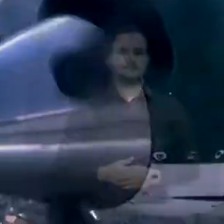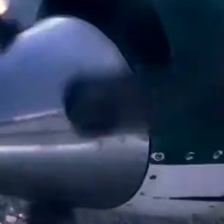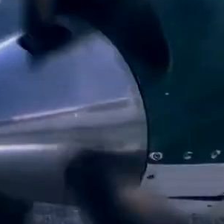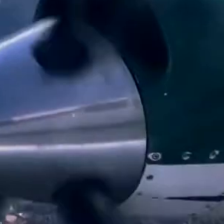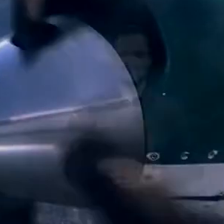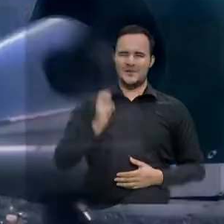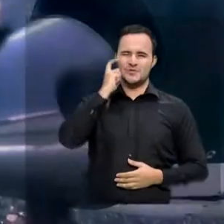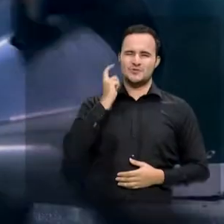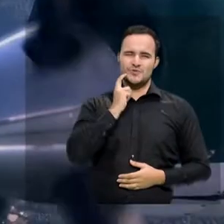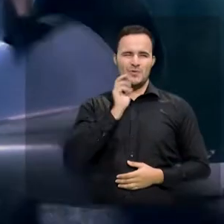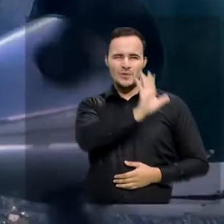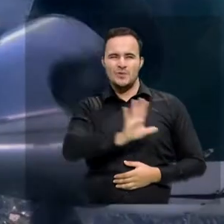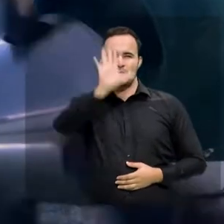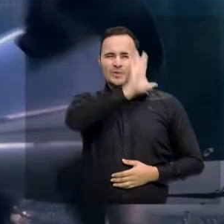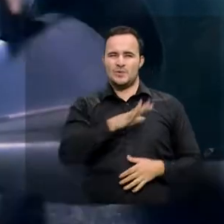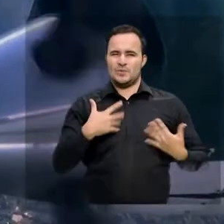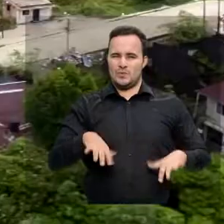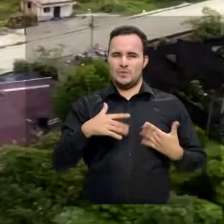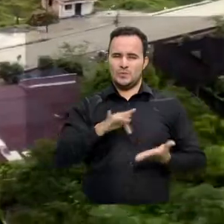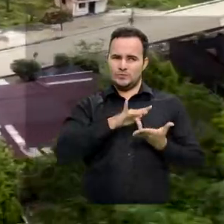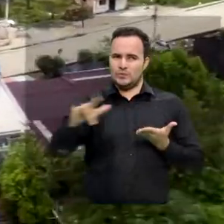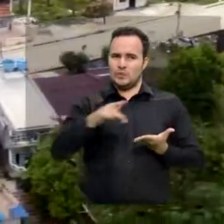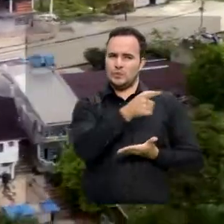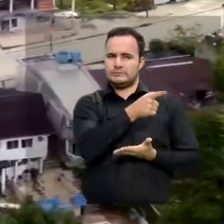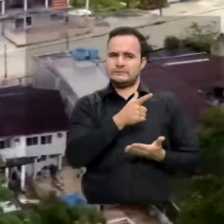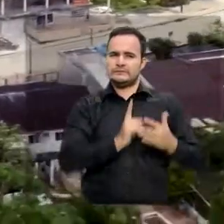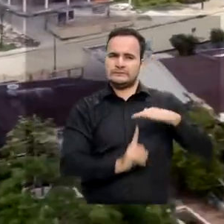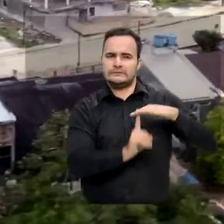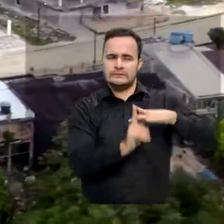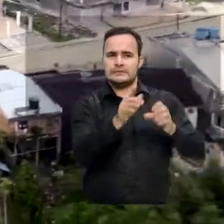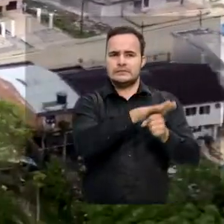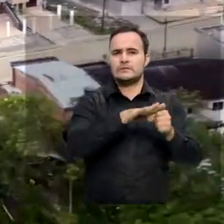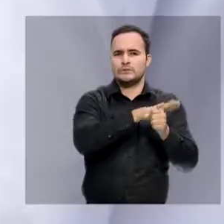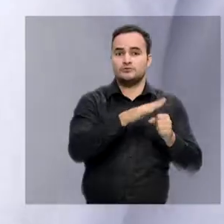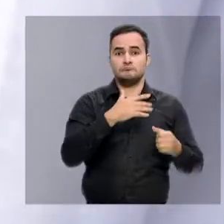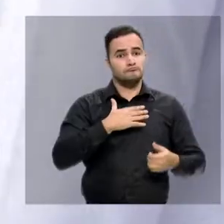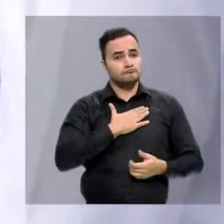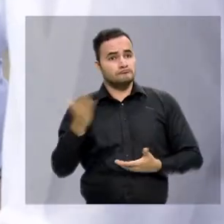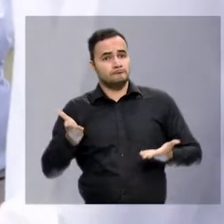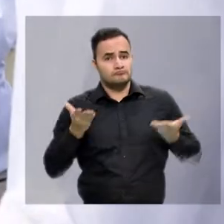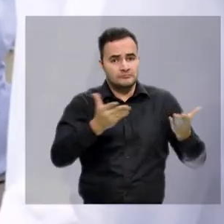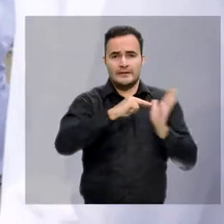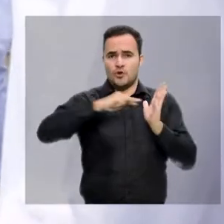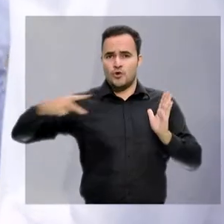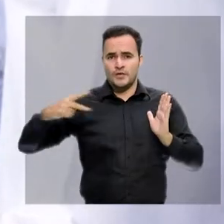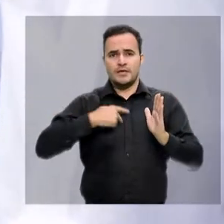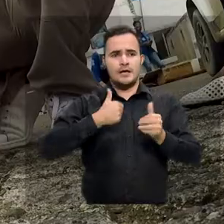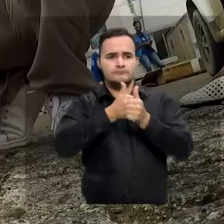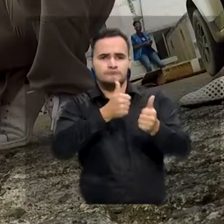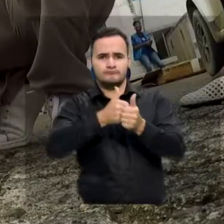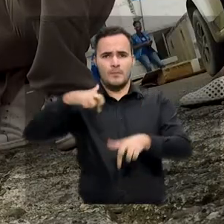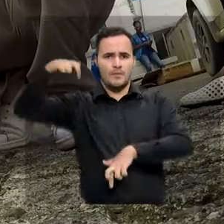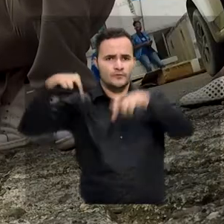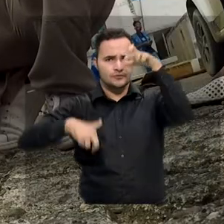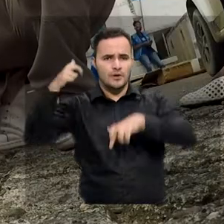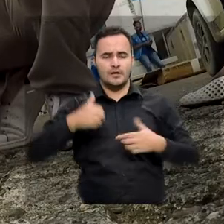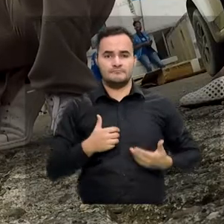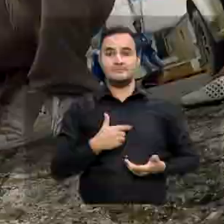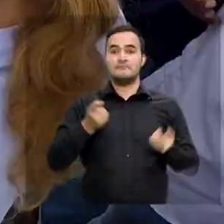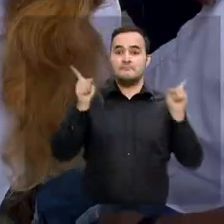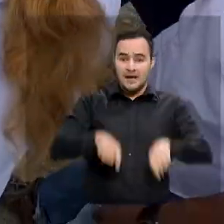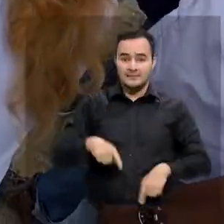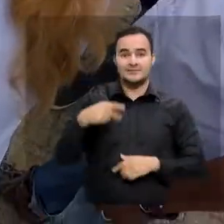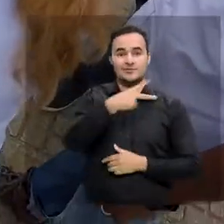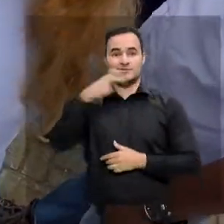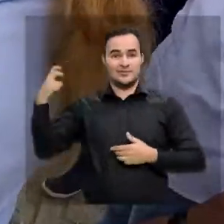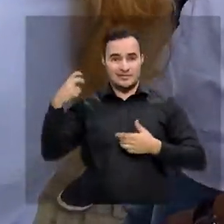país. Chocó es uno de los departamentos en emergencia sanitaria. Recibirá acompañamiento técnico y apoyo tecnológico. Además,